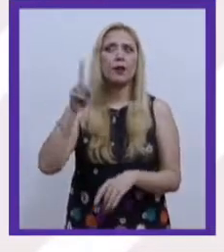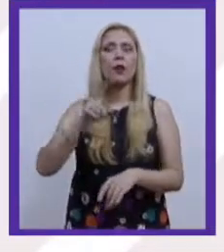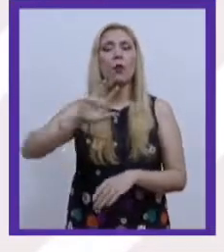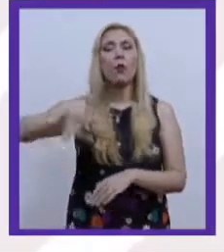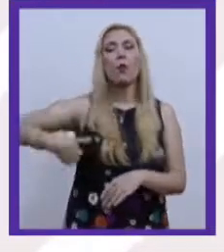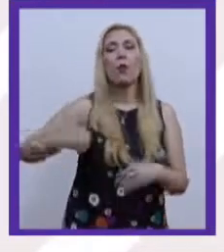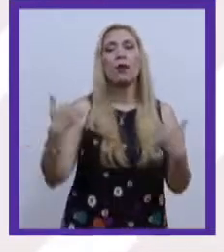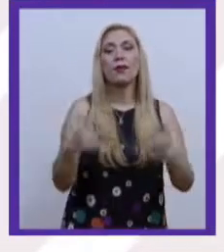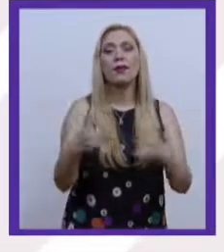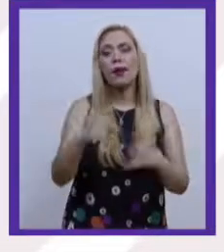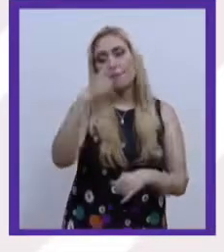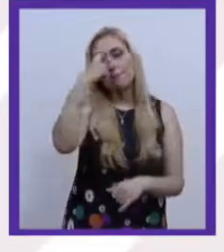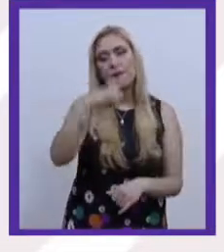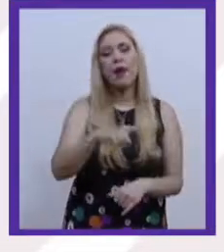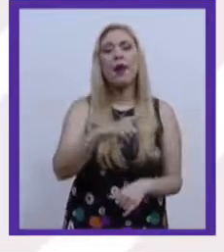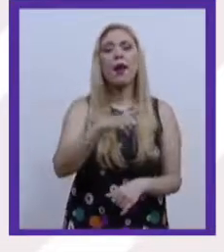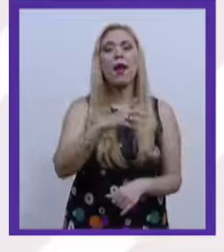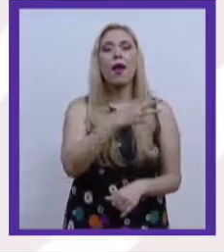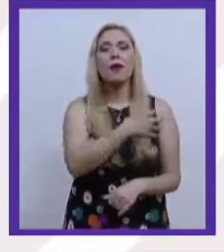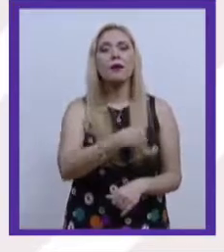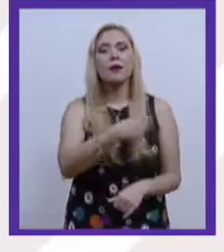e hijas de